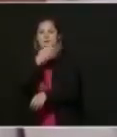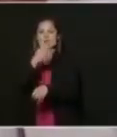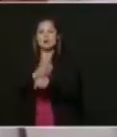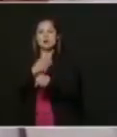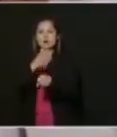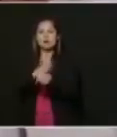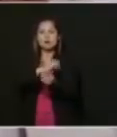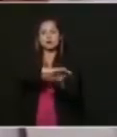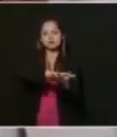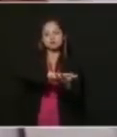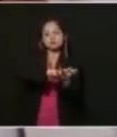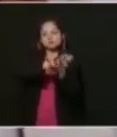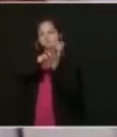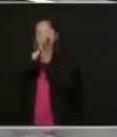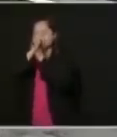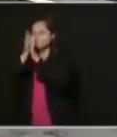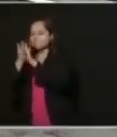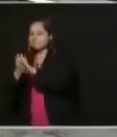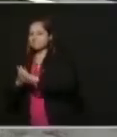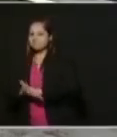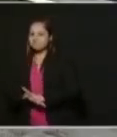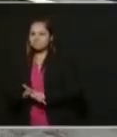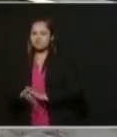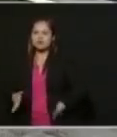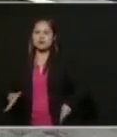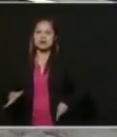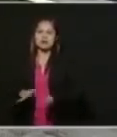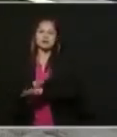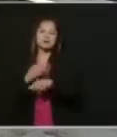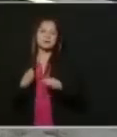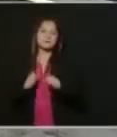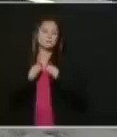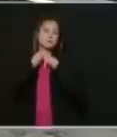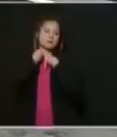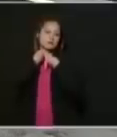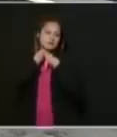transformación de la vida pública de nuestro país.